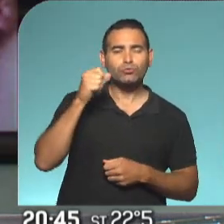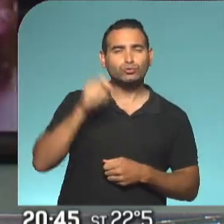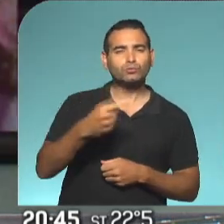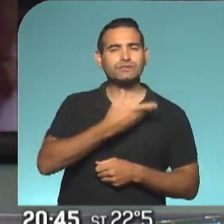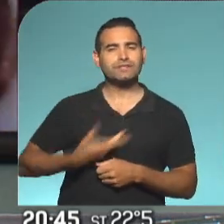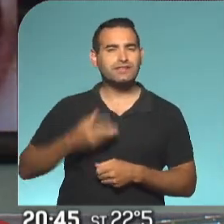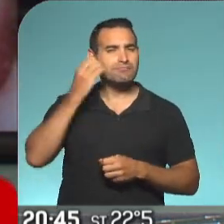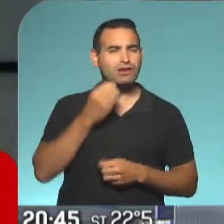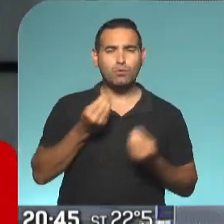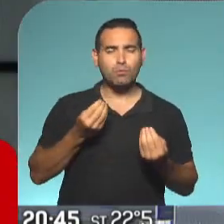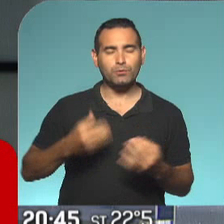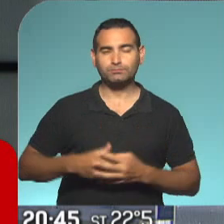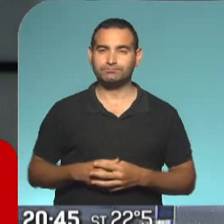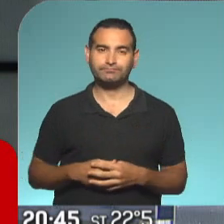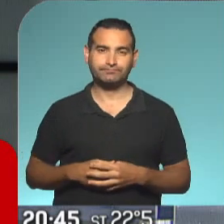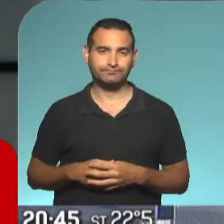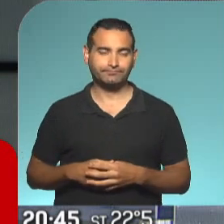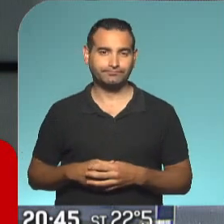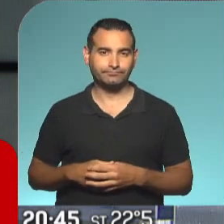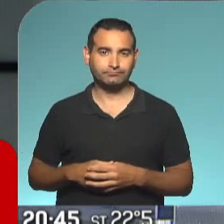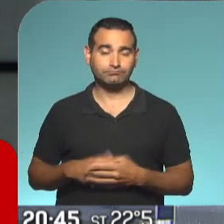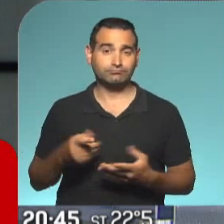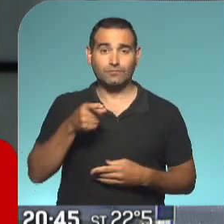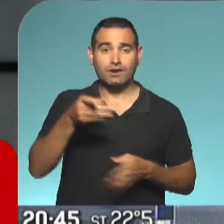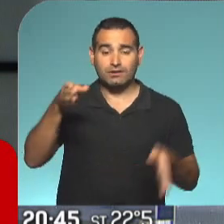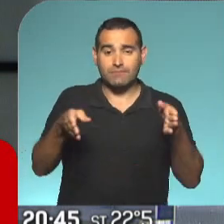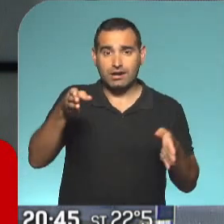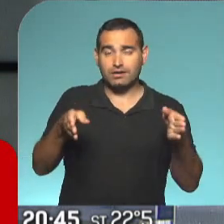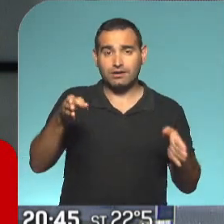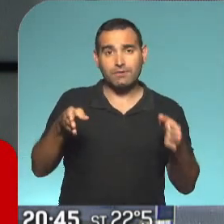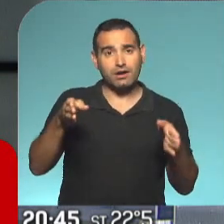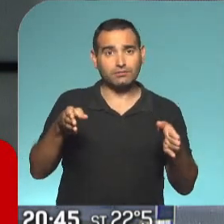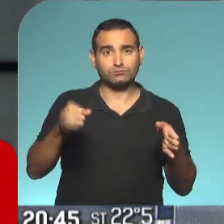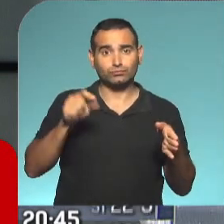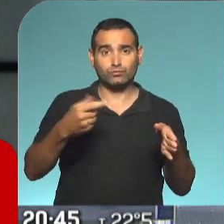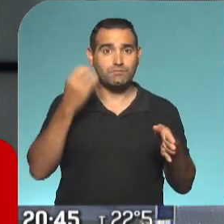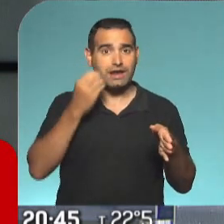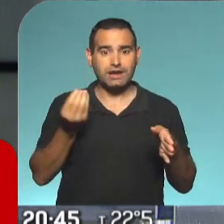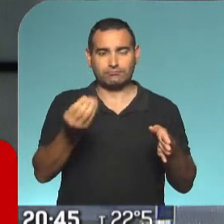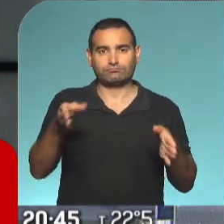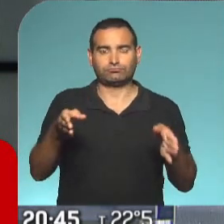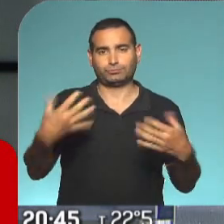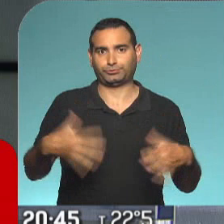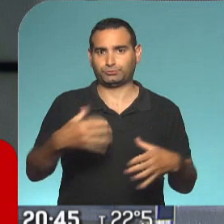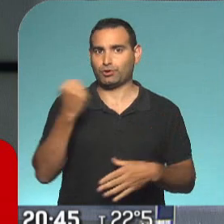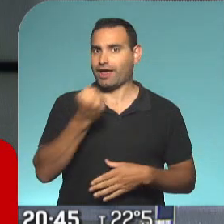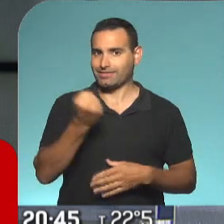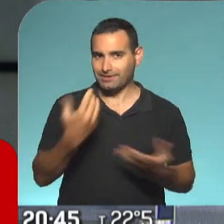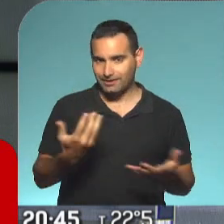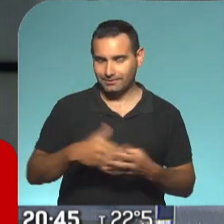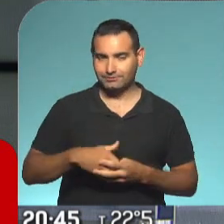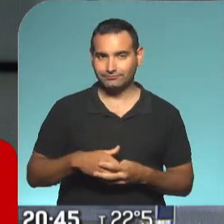presidencias de Carlos Menem? Mirá, yo creo que marcó una etapa crucial, fundamental para el país, porque no se puede